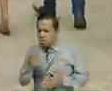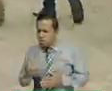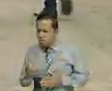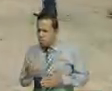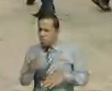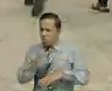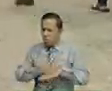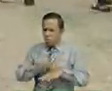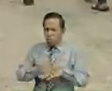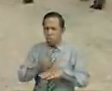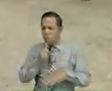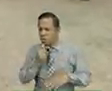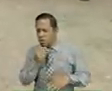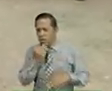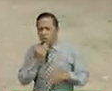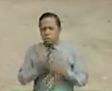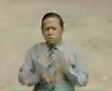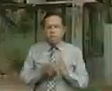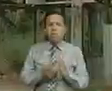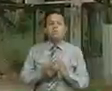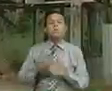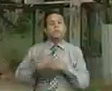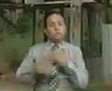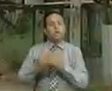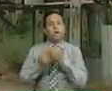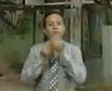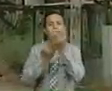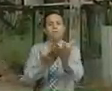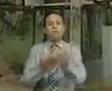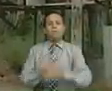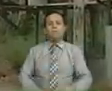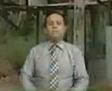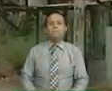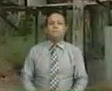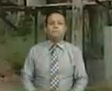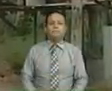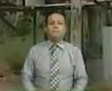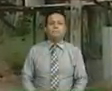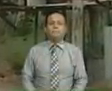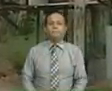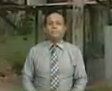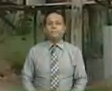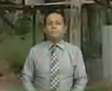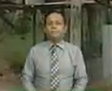por estos lados de Guayas, informó Jorge Escobar.